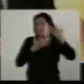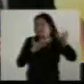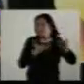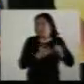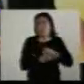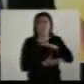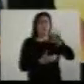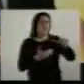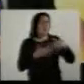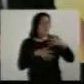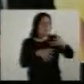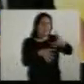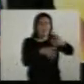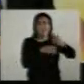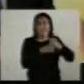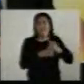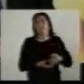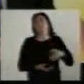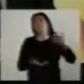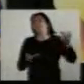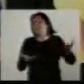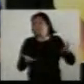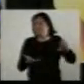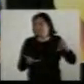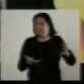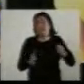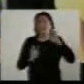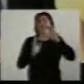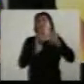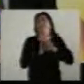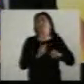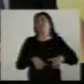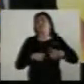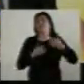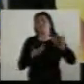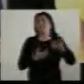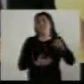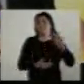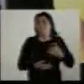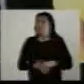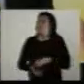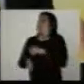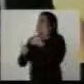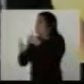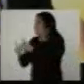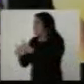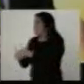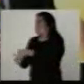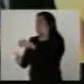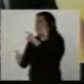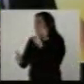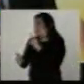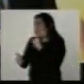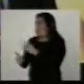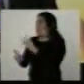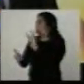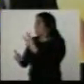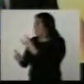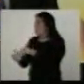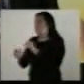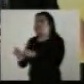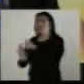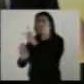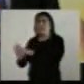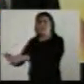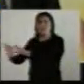poco más y todo lo que ha logrado y lo que tiene, y la verdad, todo un ejemplo de vida, como lo dije anteriormente. Un buen ¿no? padre, un buen esposo. Realmente un